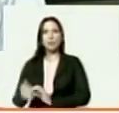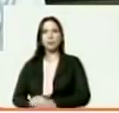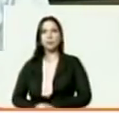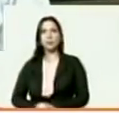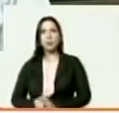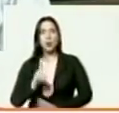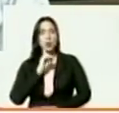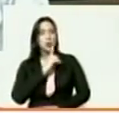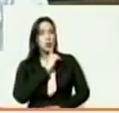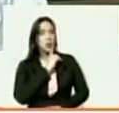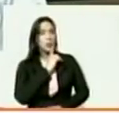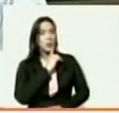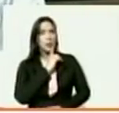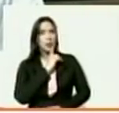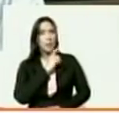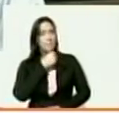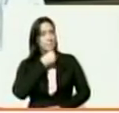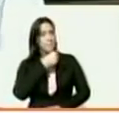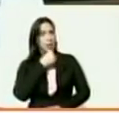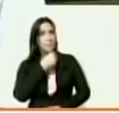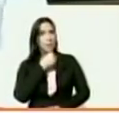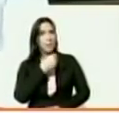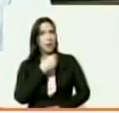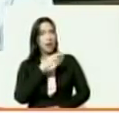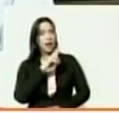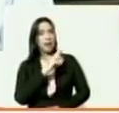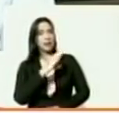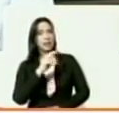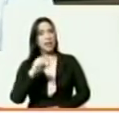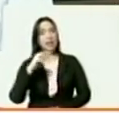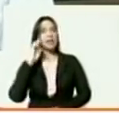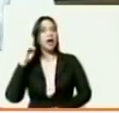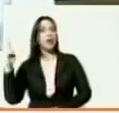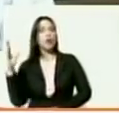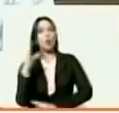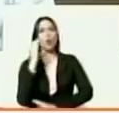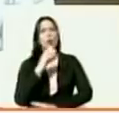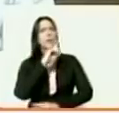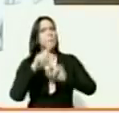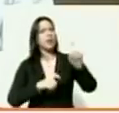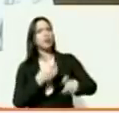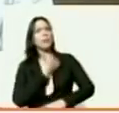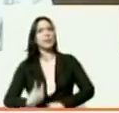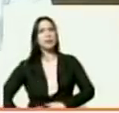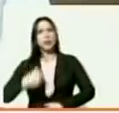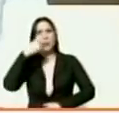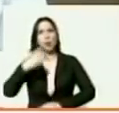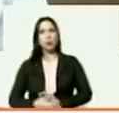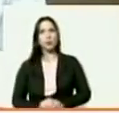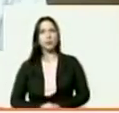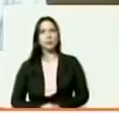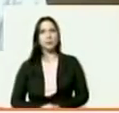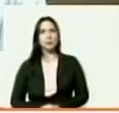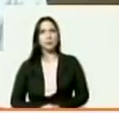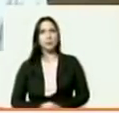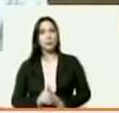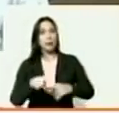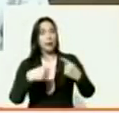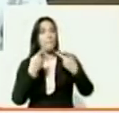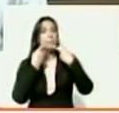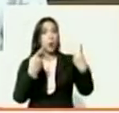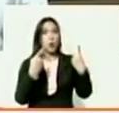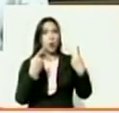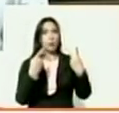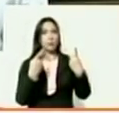nombre es Alejandro Villegas, yo soy periodista de RCN Radio en Colombia y mi pregunta para el presidente Maduro es la siguiente: luego de las